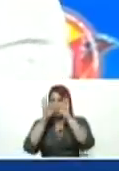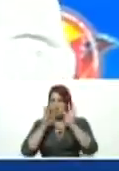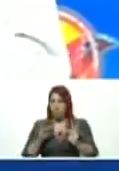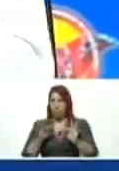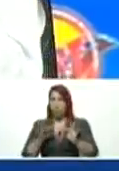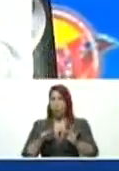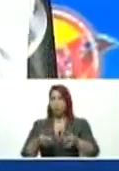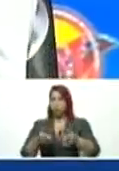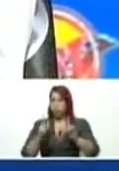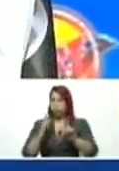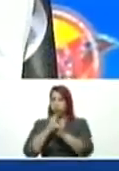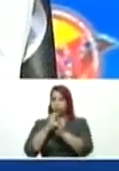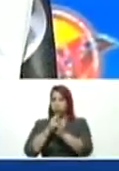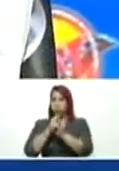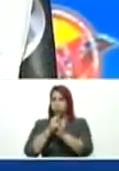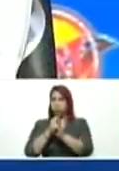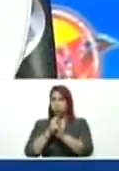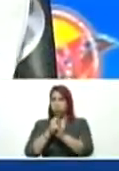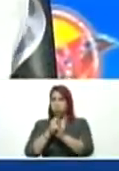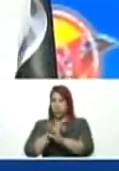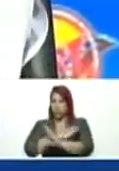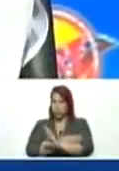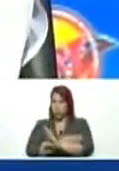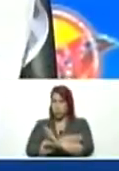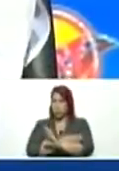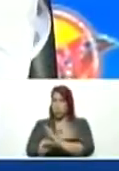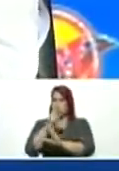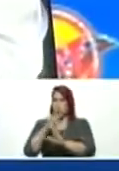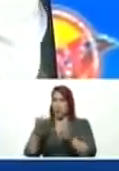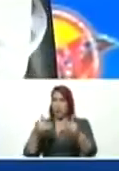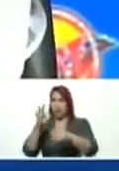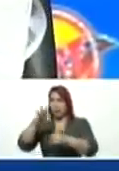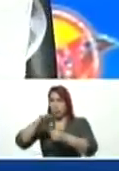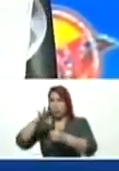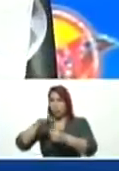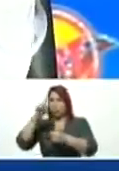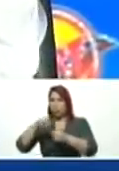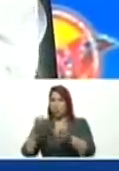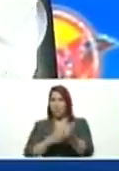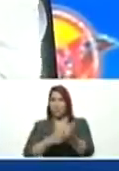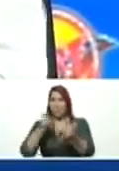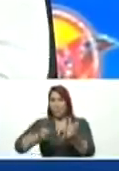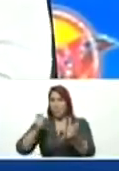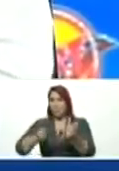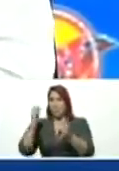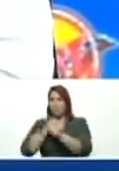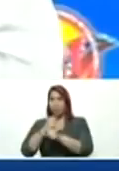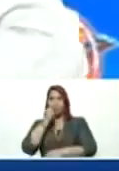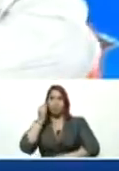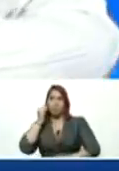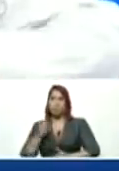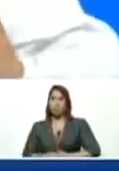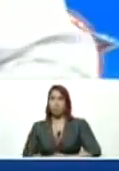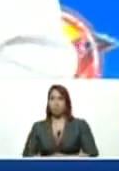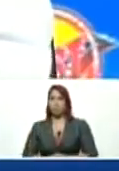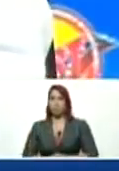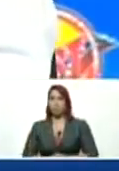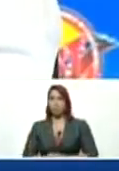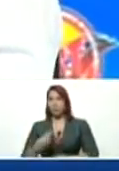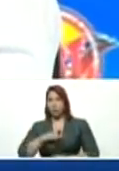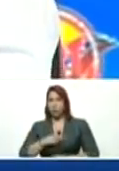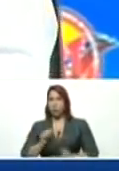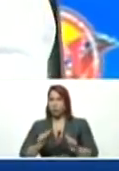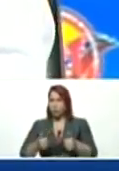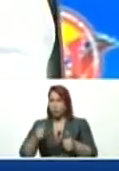lizada y empoderar a las cajas de ahorros las pensiones los trabajadores las trabajadoras y para eso nosotros hemos